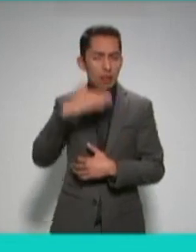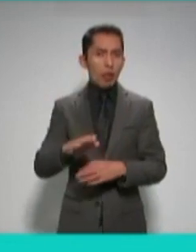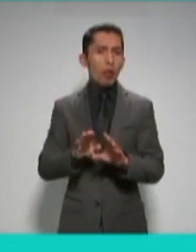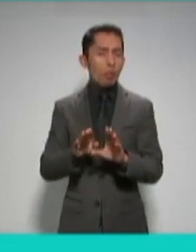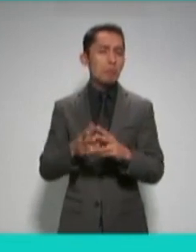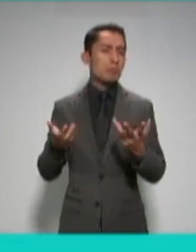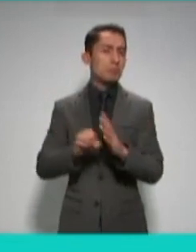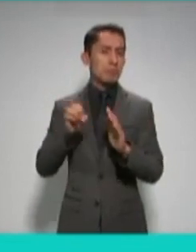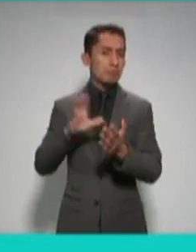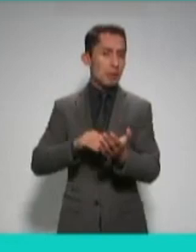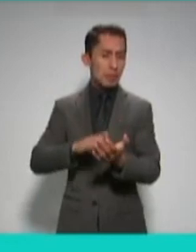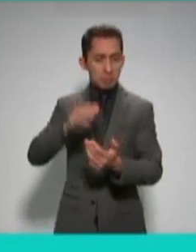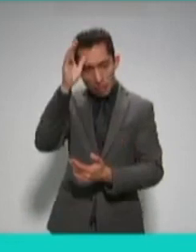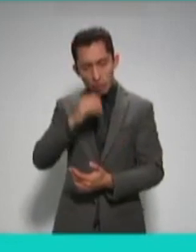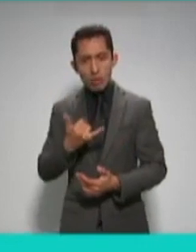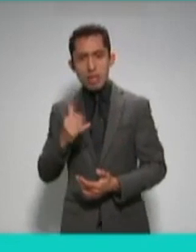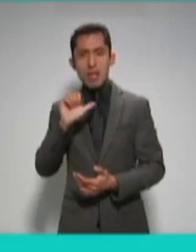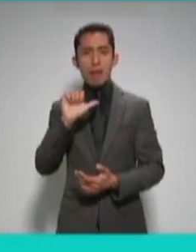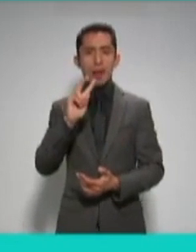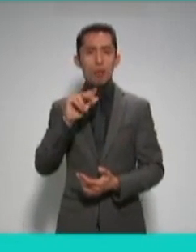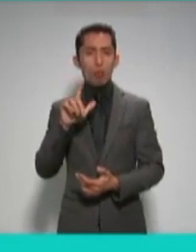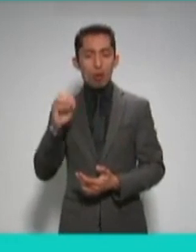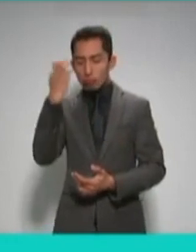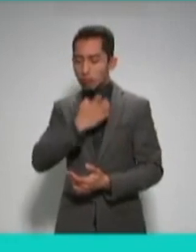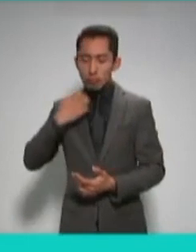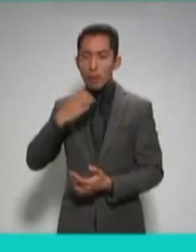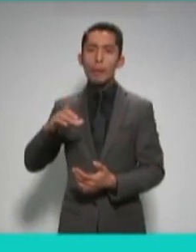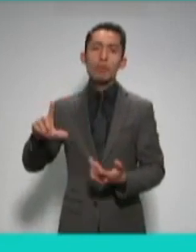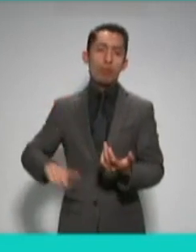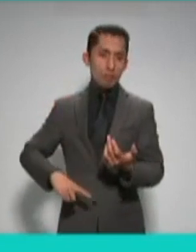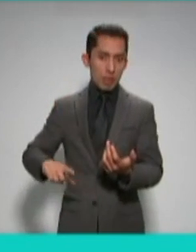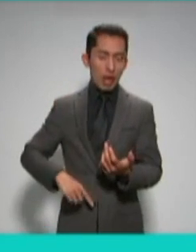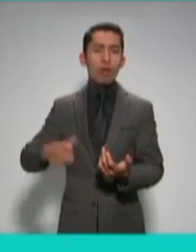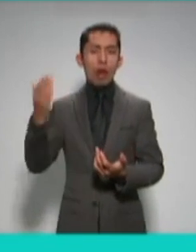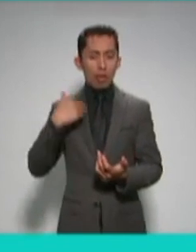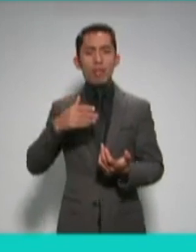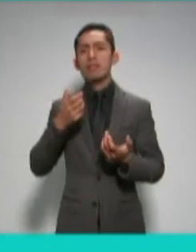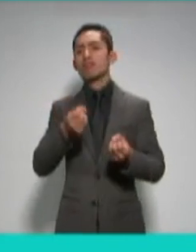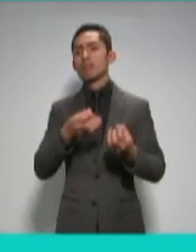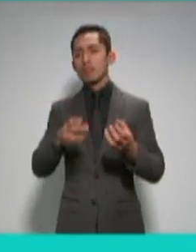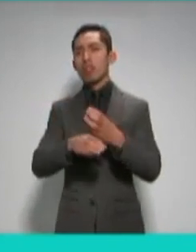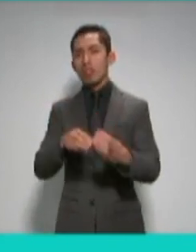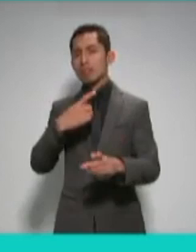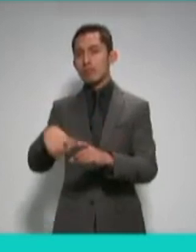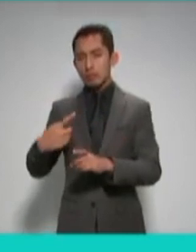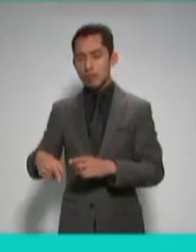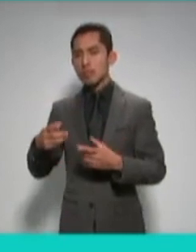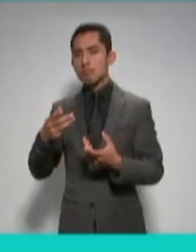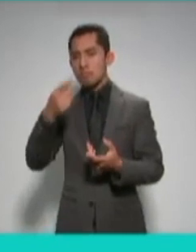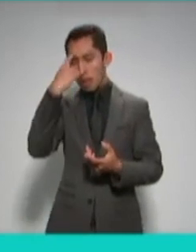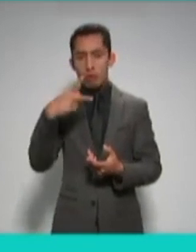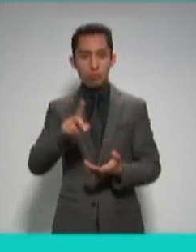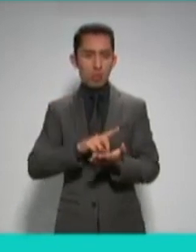como son los contratos, convenios y avalúos, el gobierno requiere y consume diversos bienes, servicios y obras para garantizar los